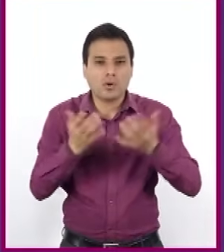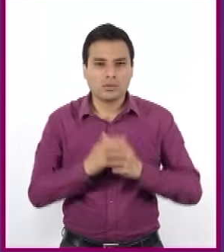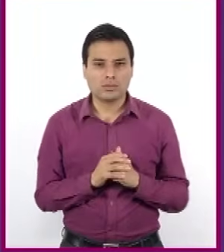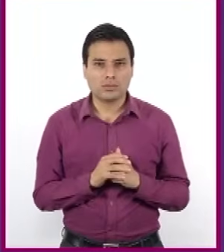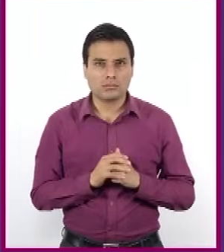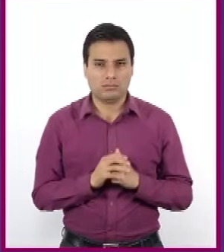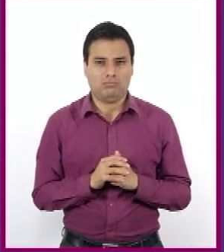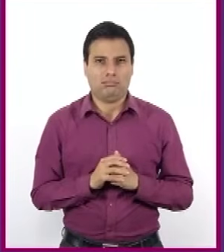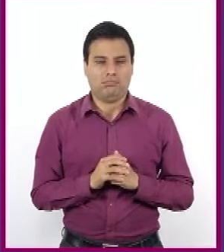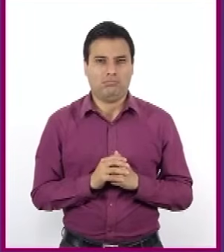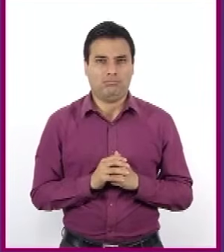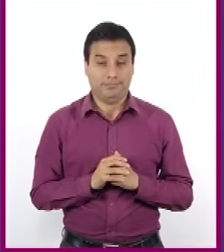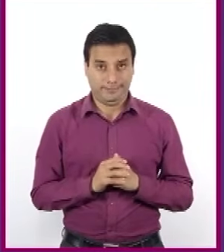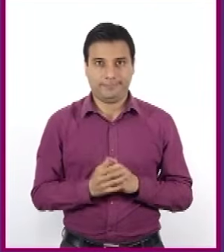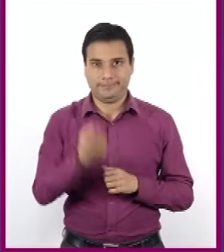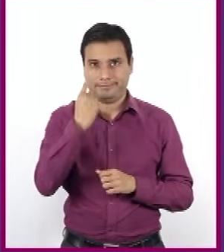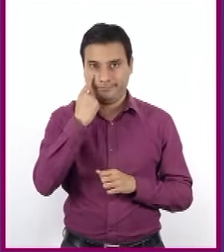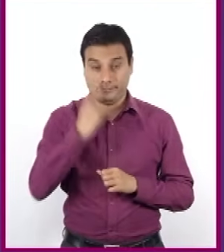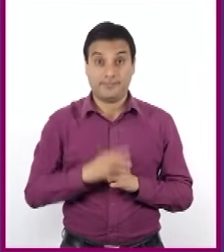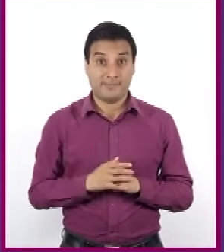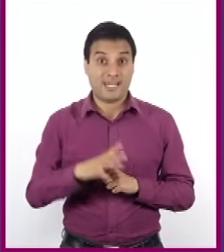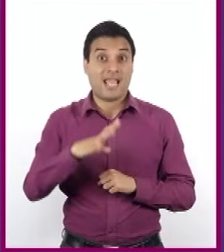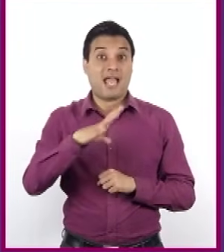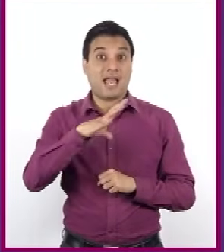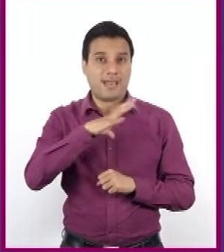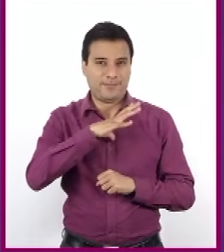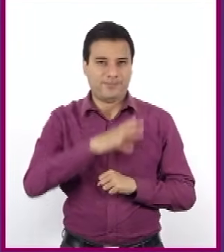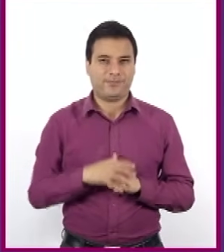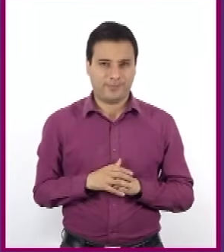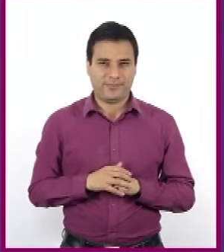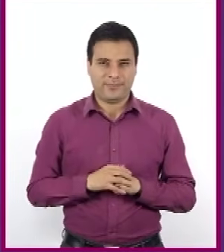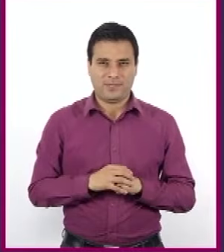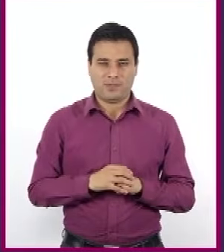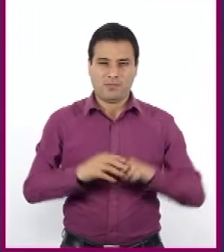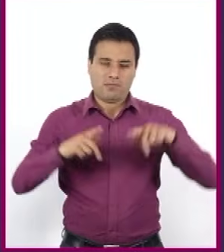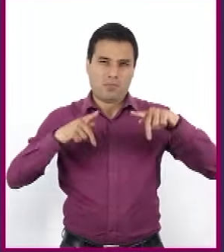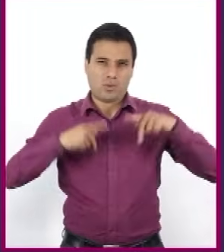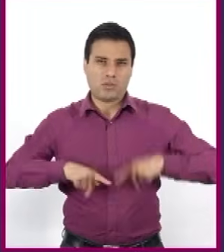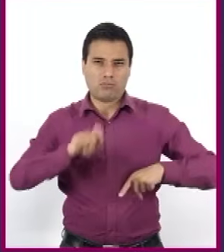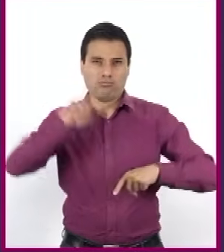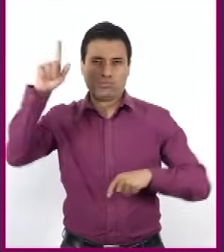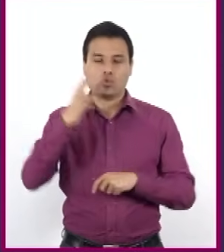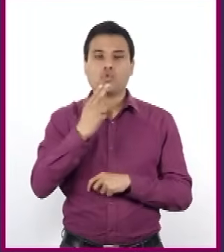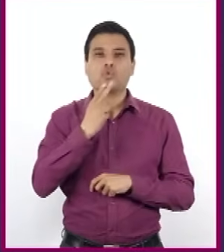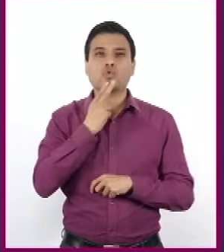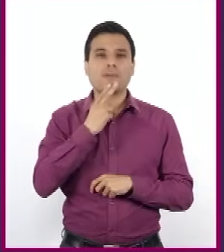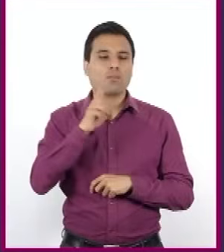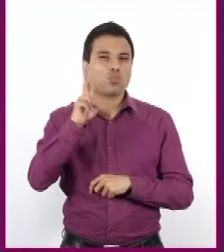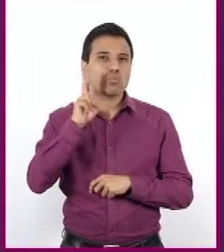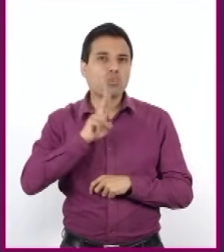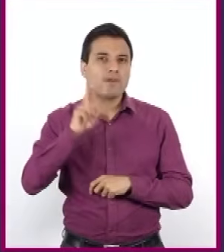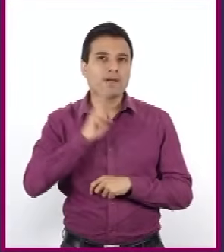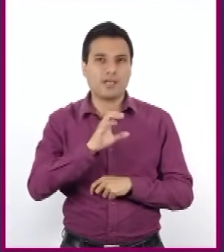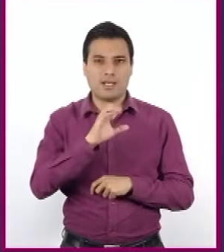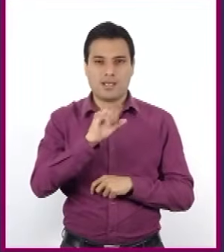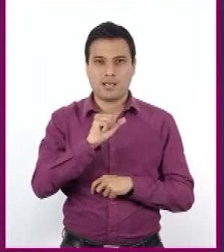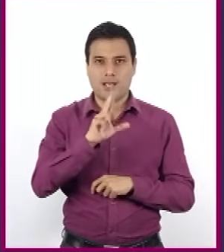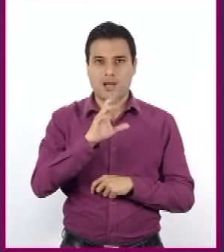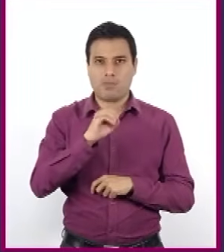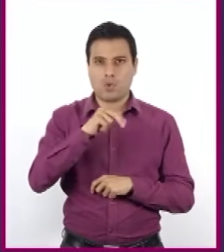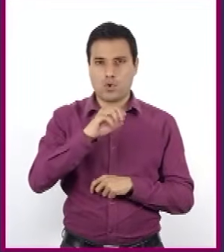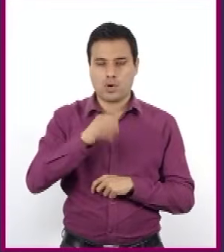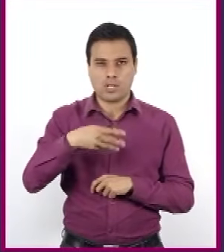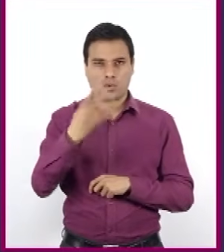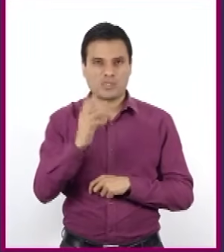La paleontología y otras ciencias utilizan la prueba del carbono 14. ¿Qué es la prueba del carbono 14? El